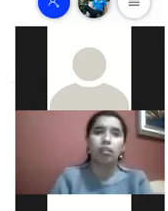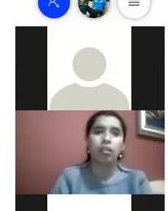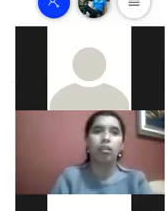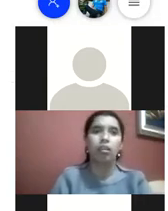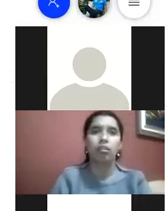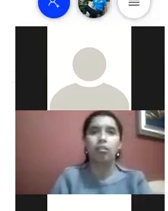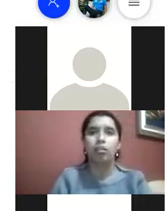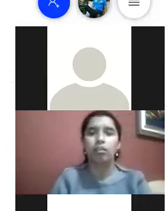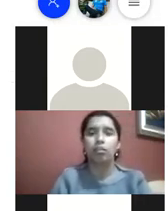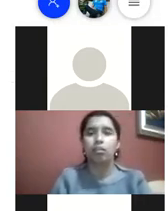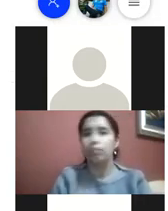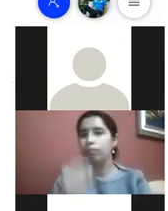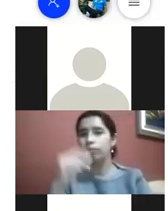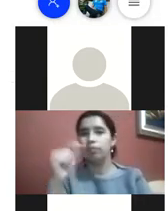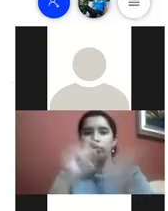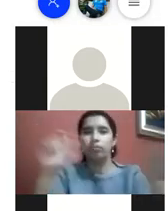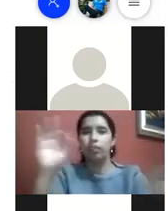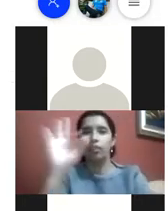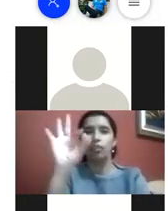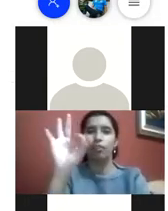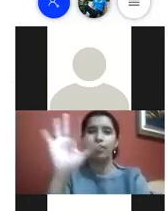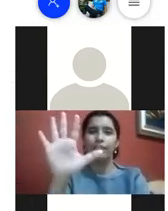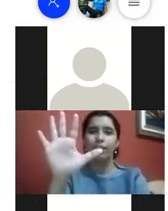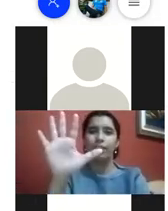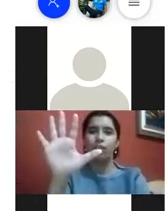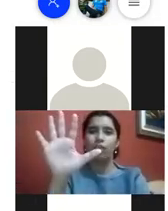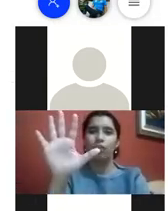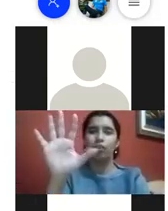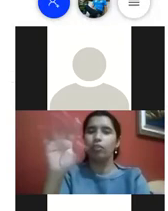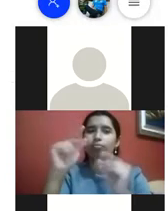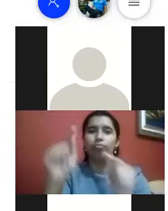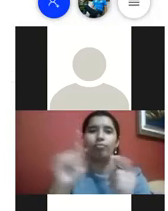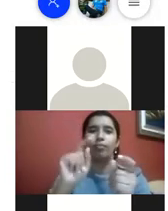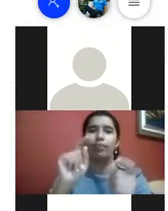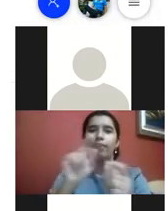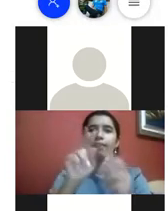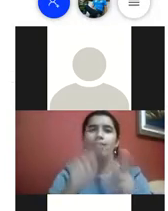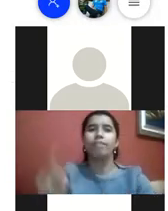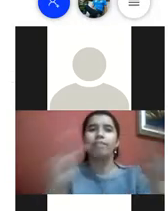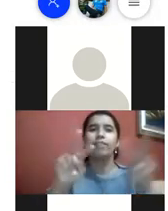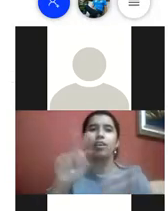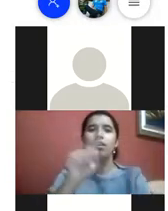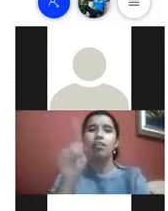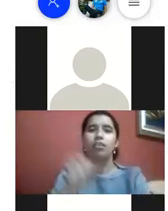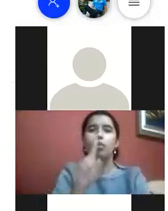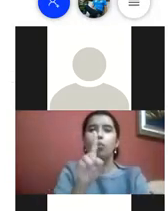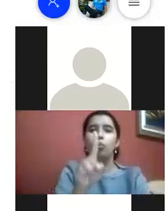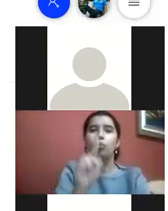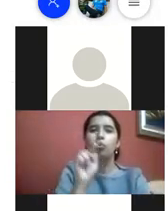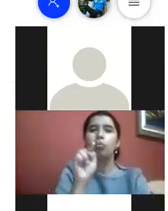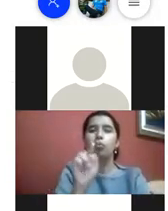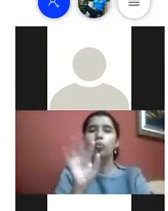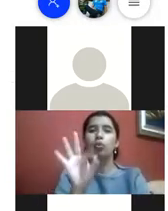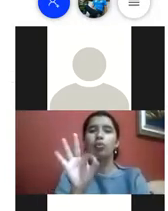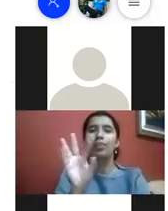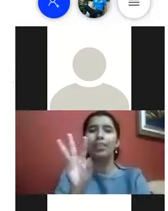entonces automáticamente el valor de Z es 1.96, y eso no depende del ejercicio. O sea que todo el procedimiento